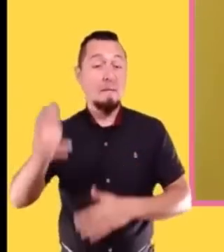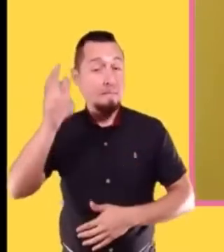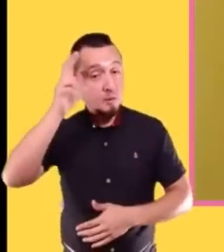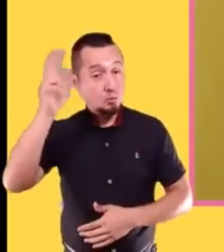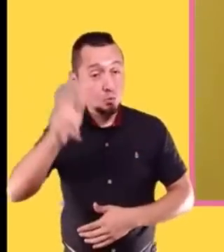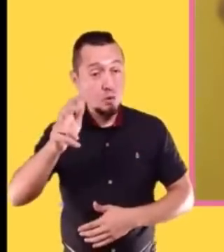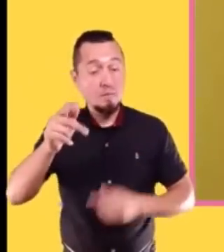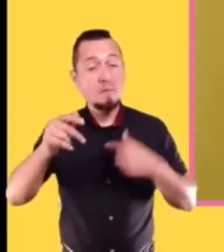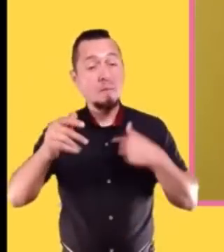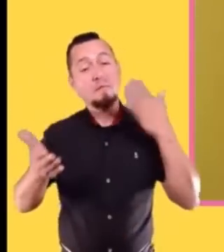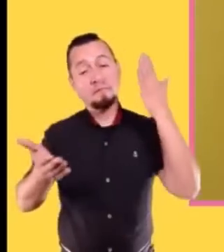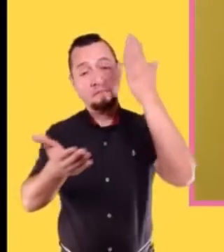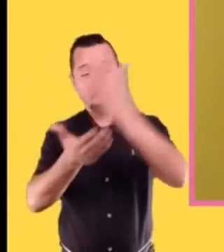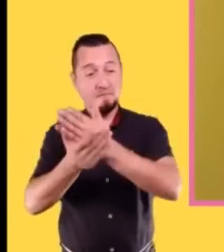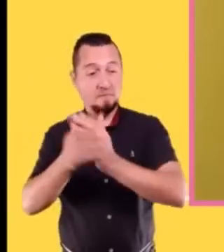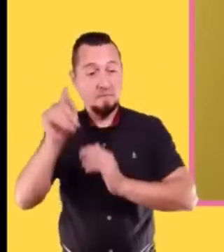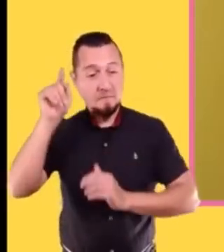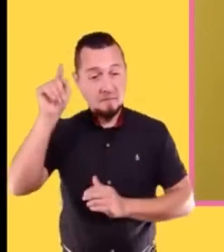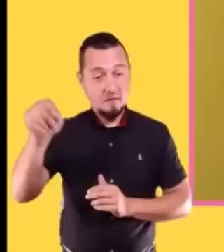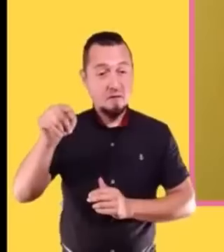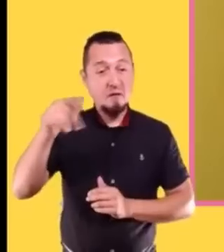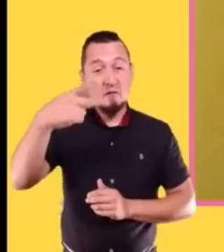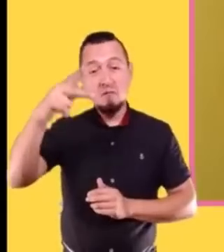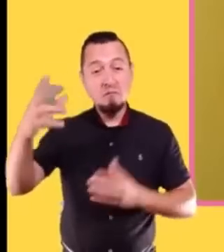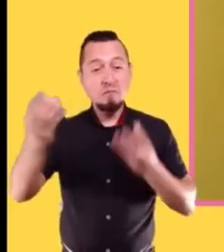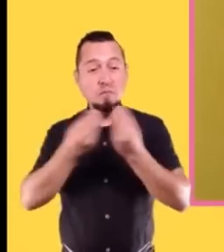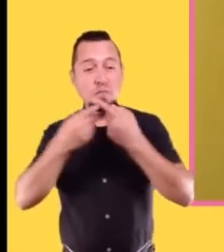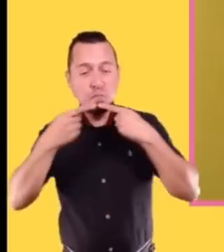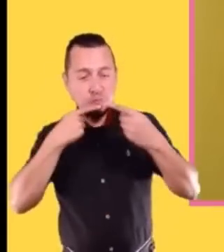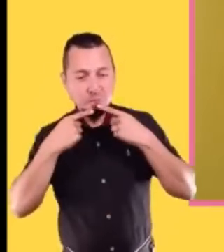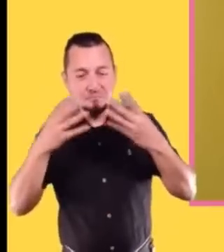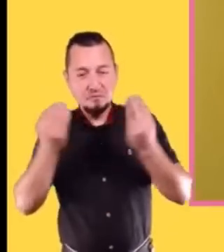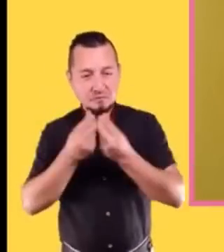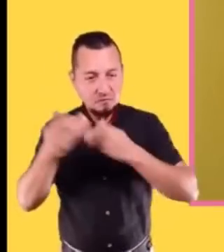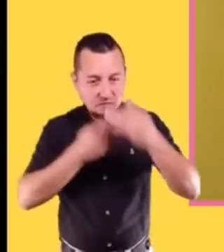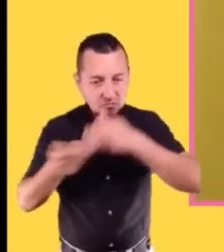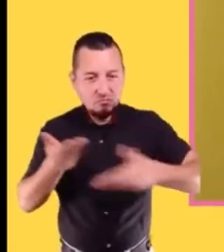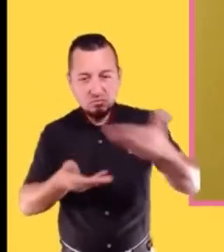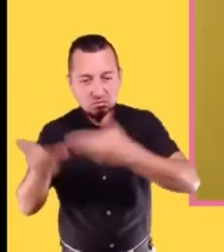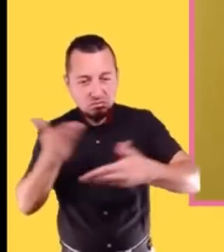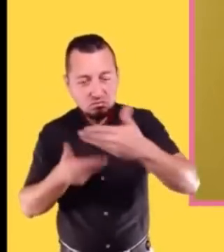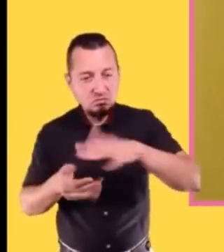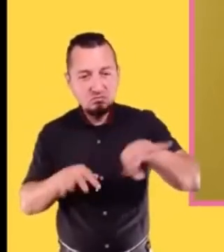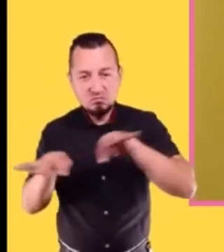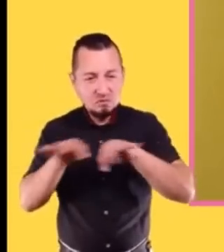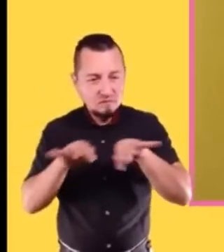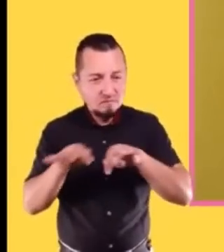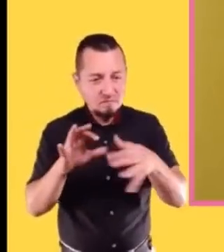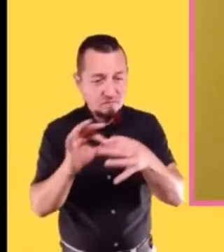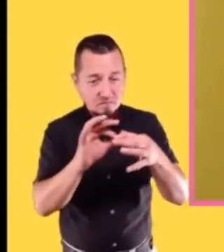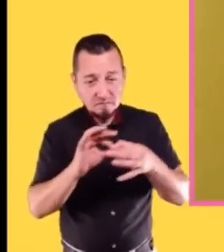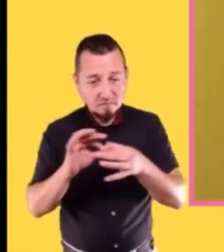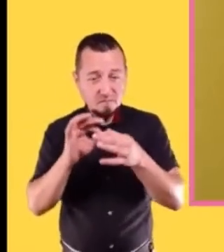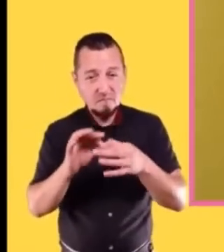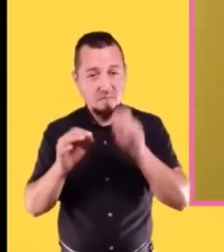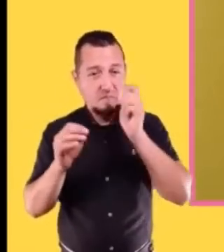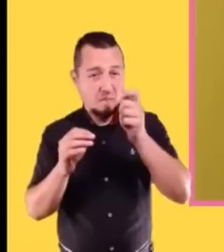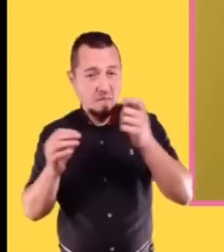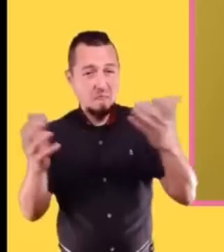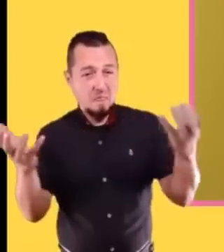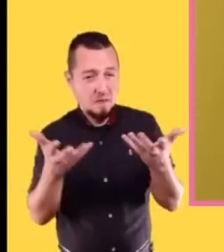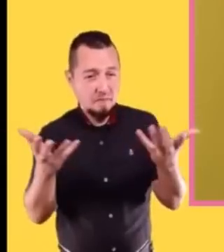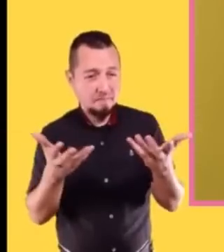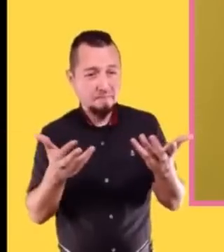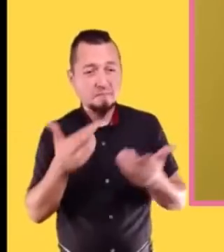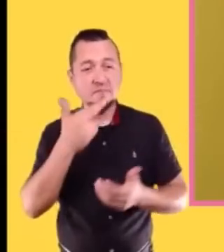práctica habitual, entre los colegas secretarios nos compartimos materiales y demás, y también es una vía para